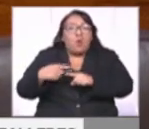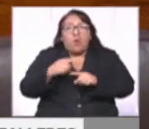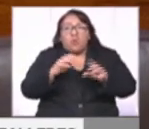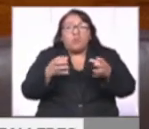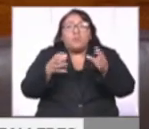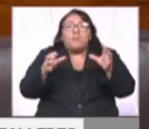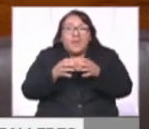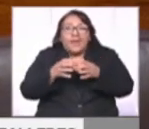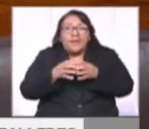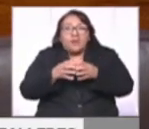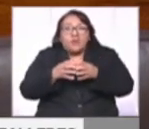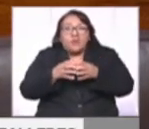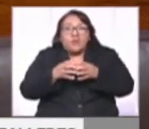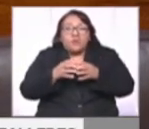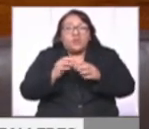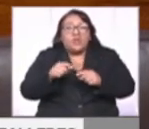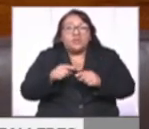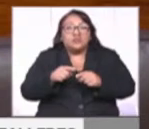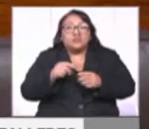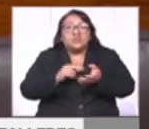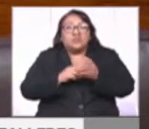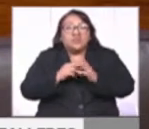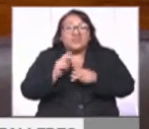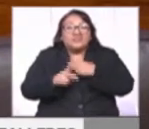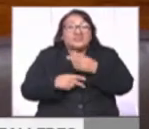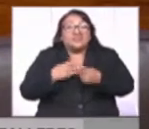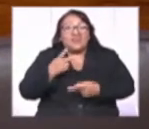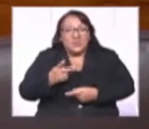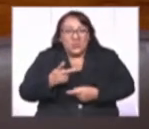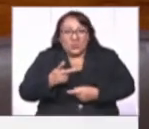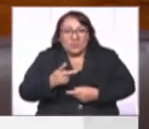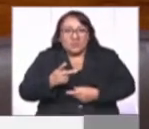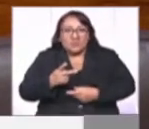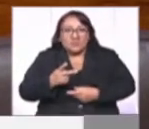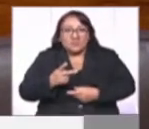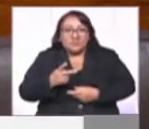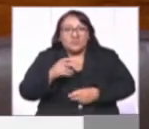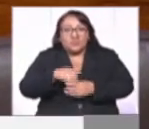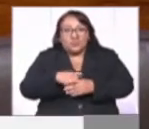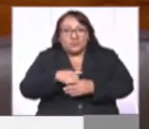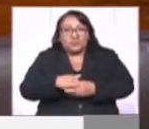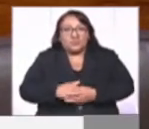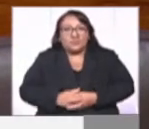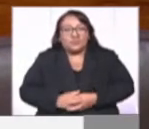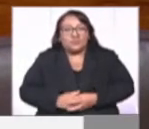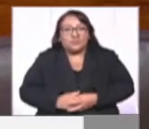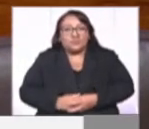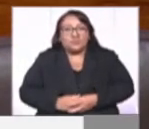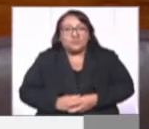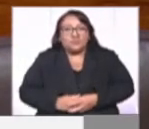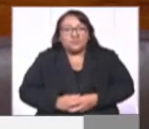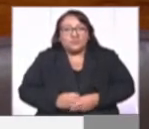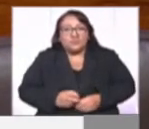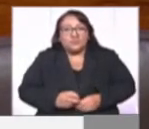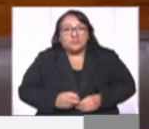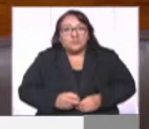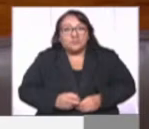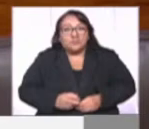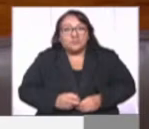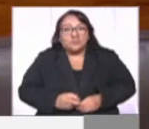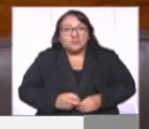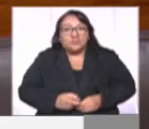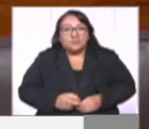quedado bien claro, presidente, y esto va a una segunda votación. En tan sentido, señor presidente,